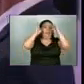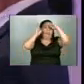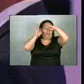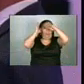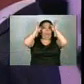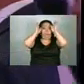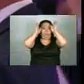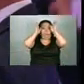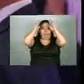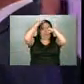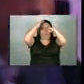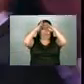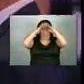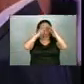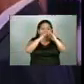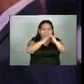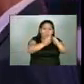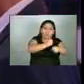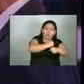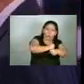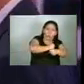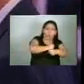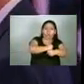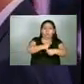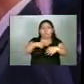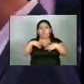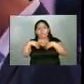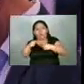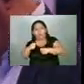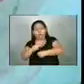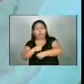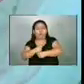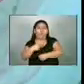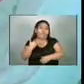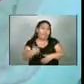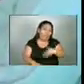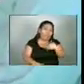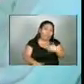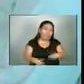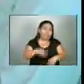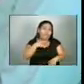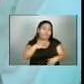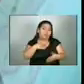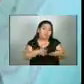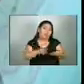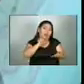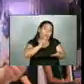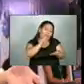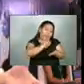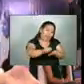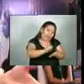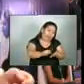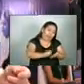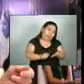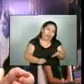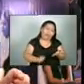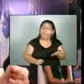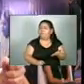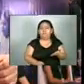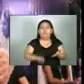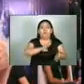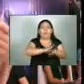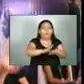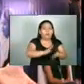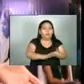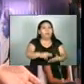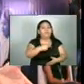asegurar nuestra casa, asegurar nuestra salud, sea un proceso complicado de llenar muchos formularios, que sea difícil de